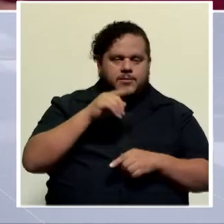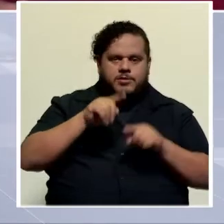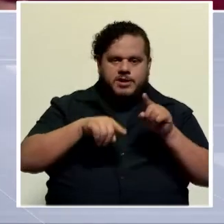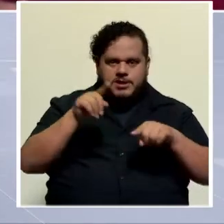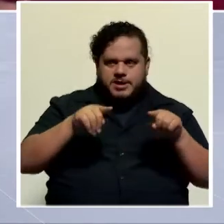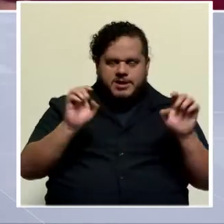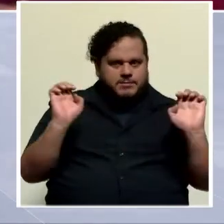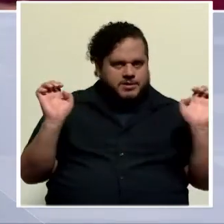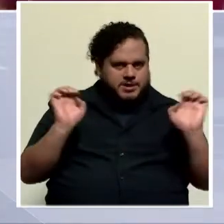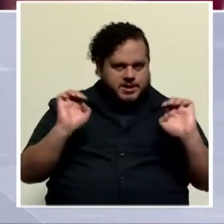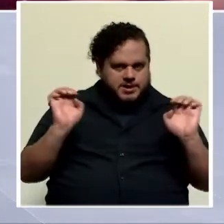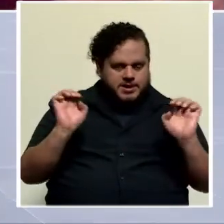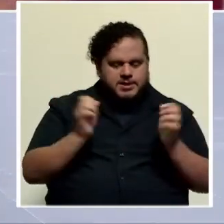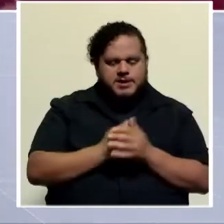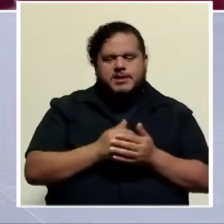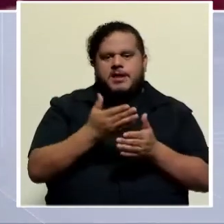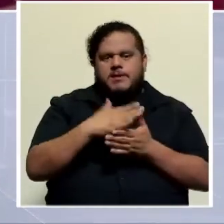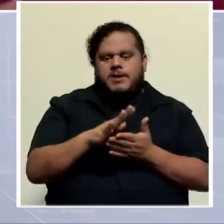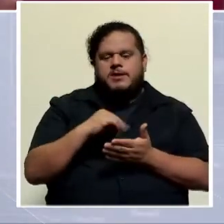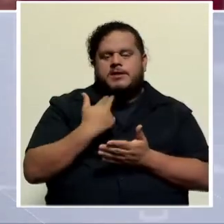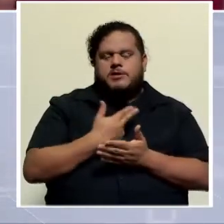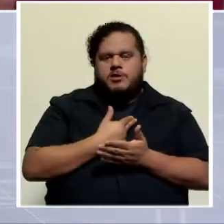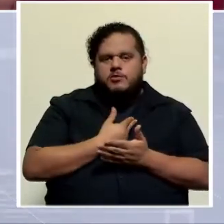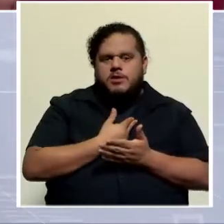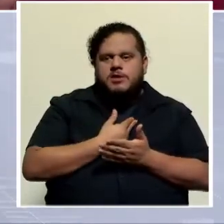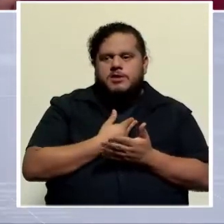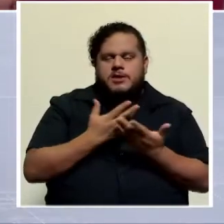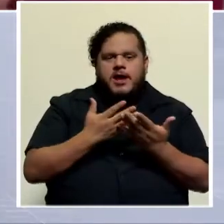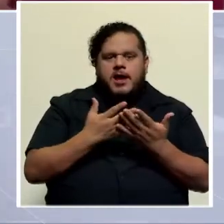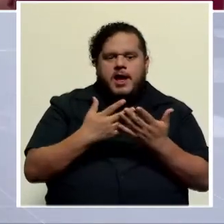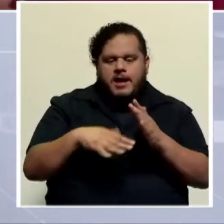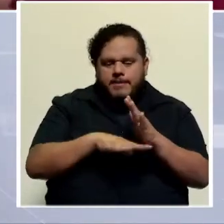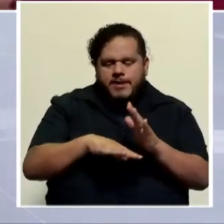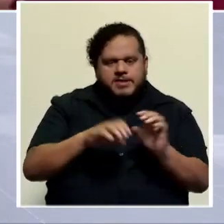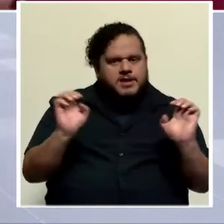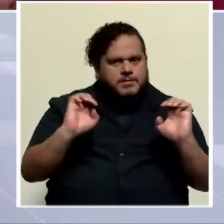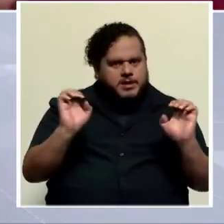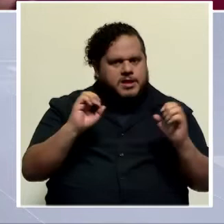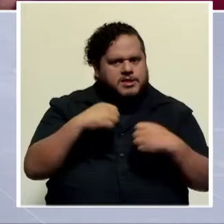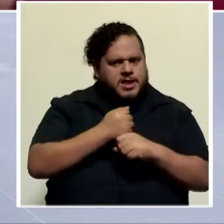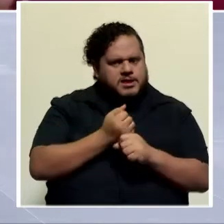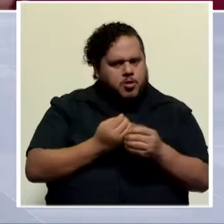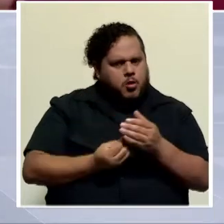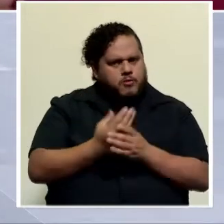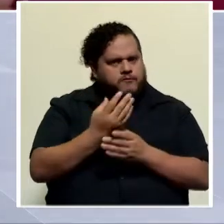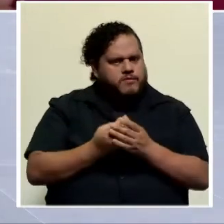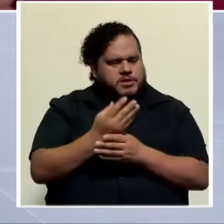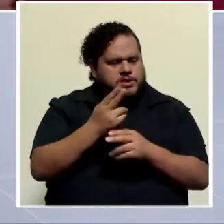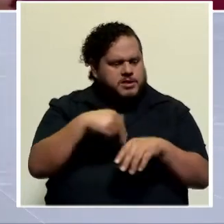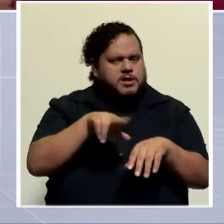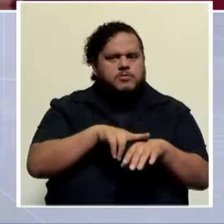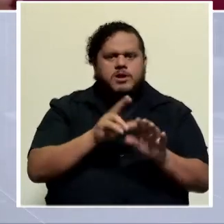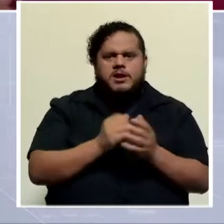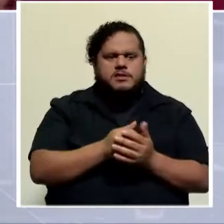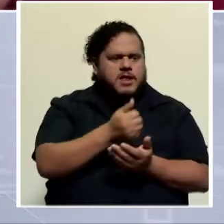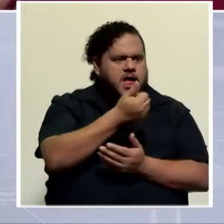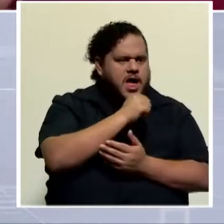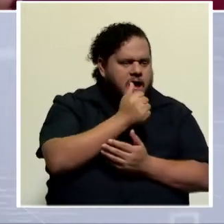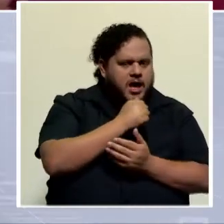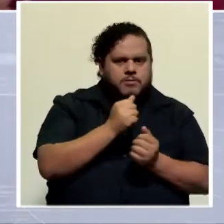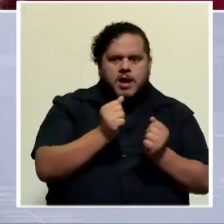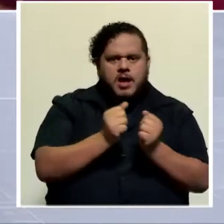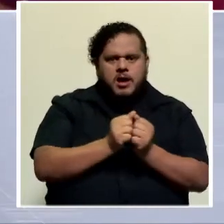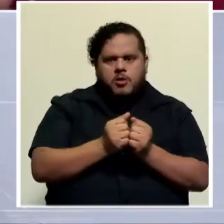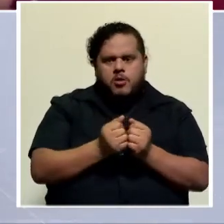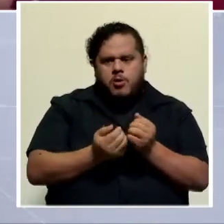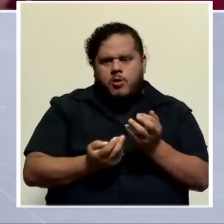energéticas. Parte de nuestra matriz energética se produce con fuentes naturales, con agua, con